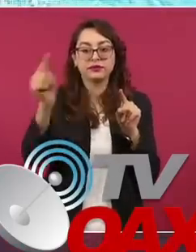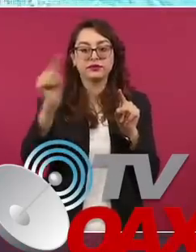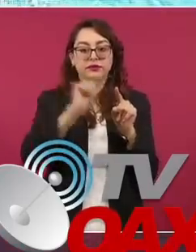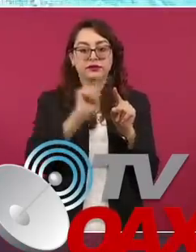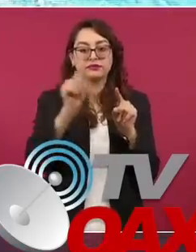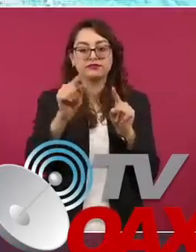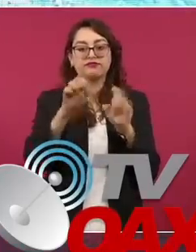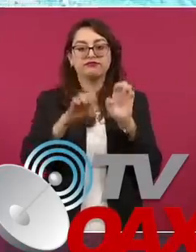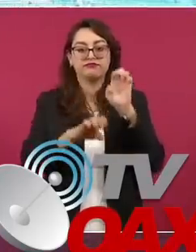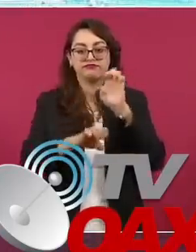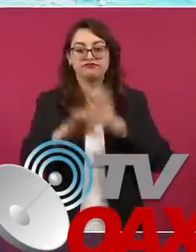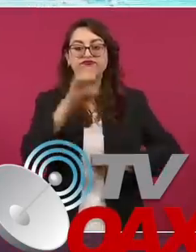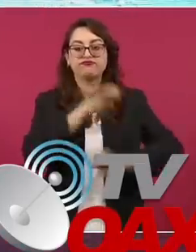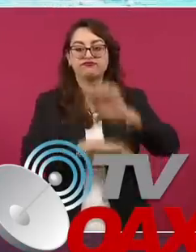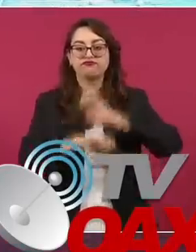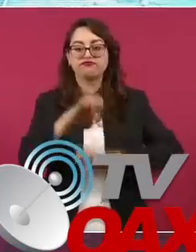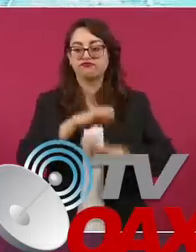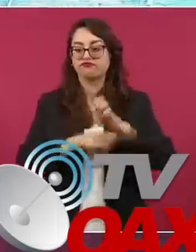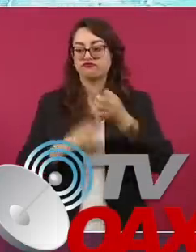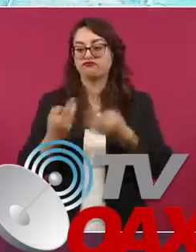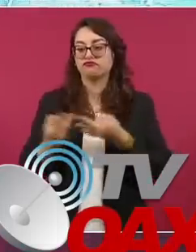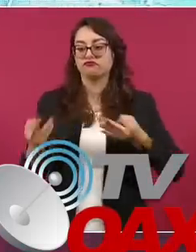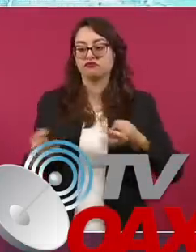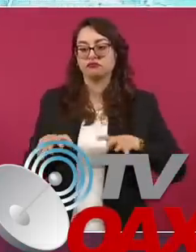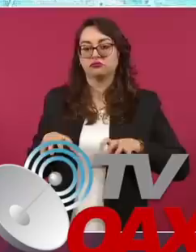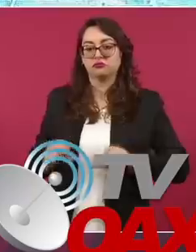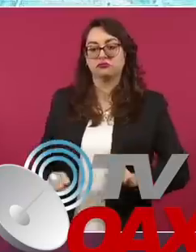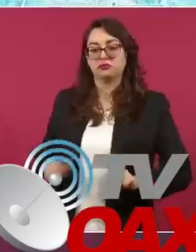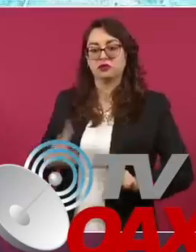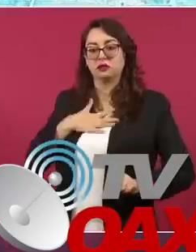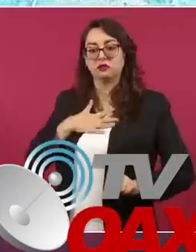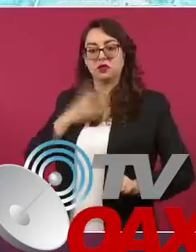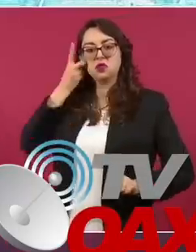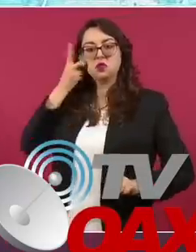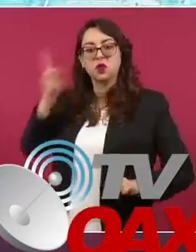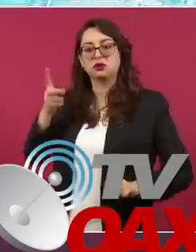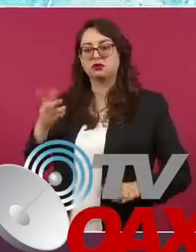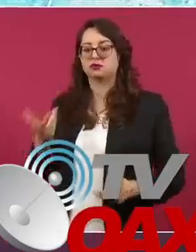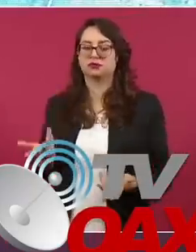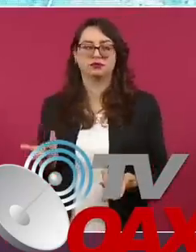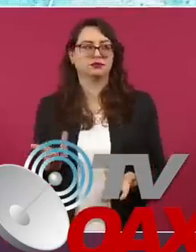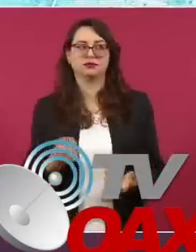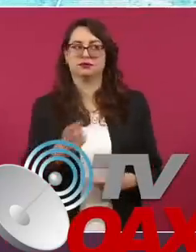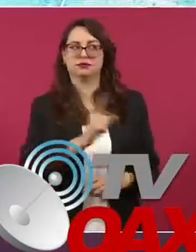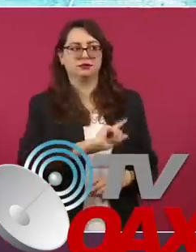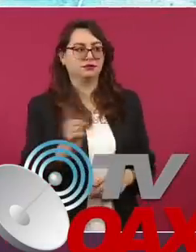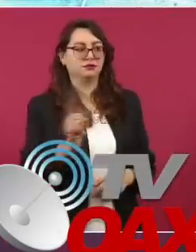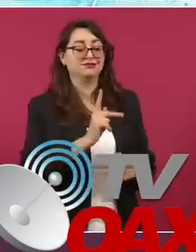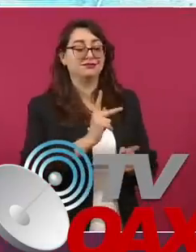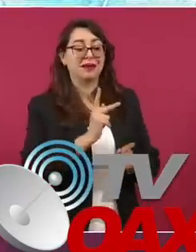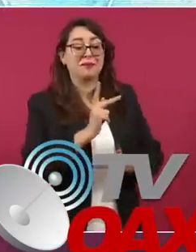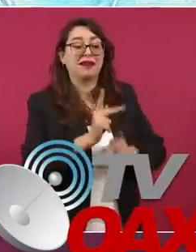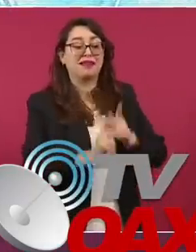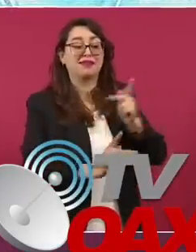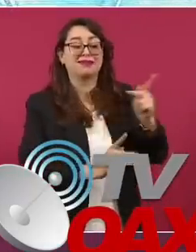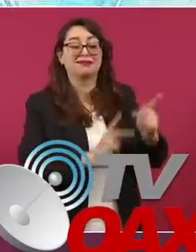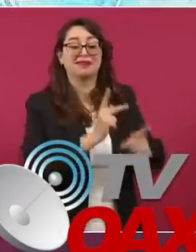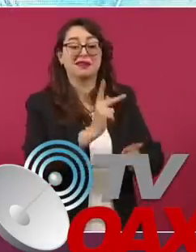Sí, les voy a comentar todo, porque no hay nada que